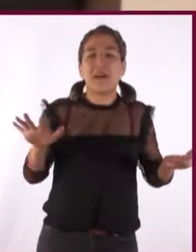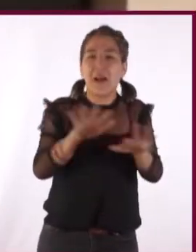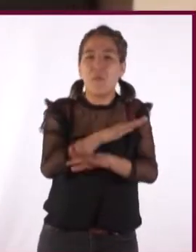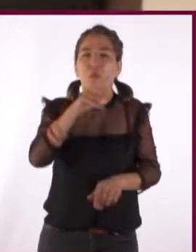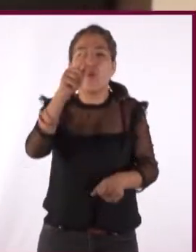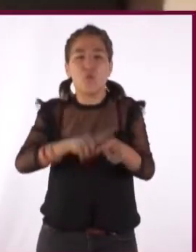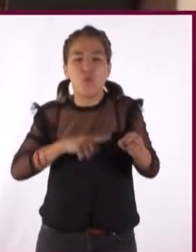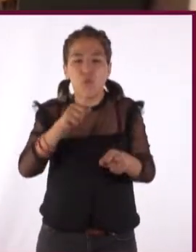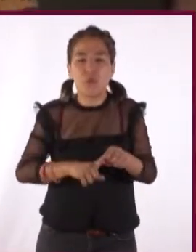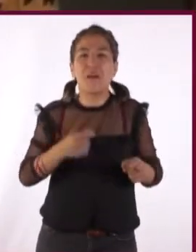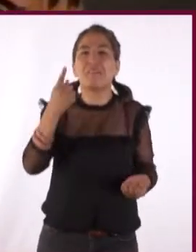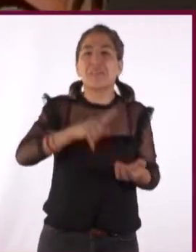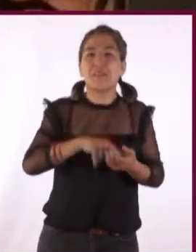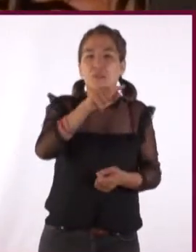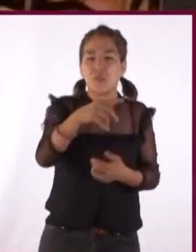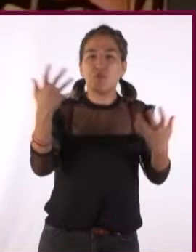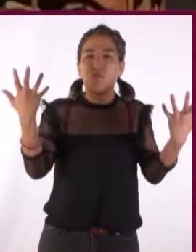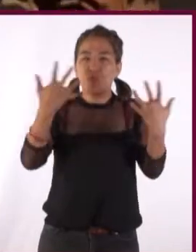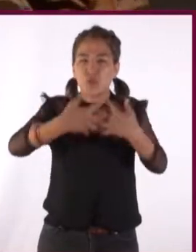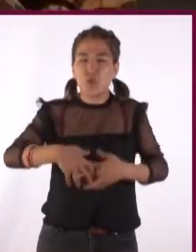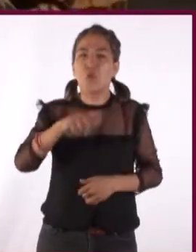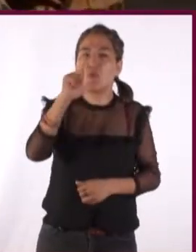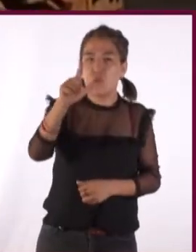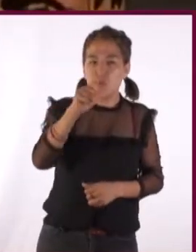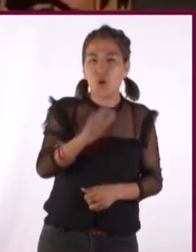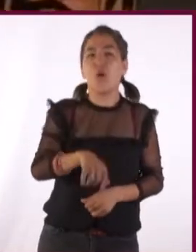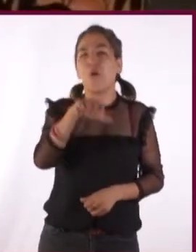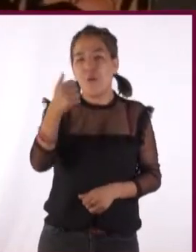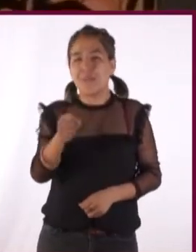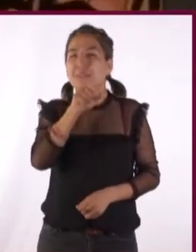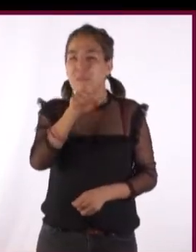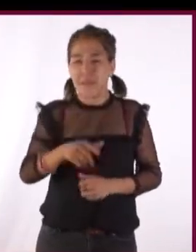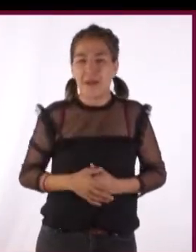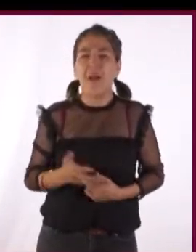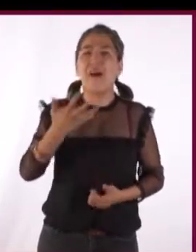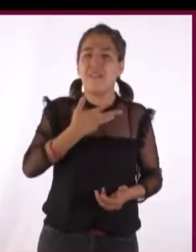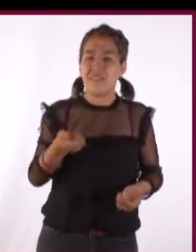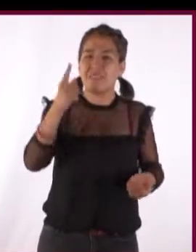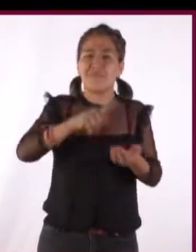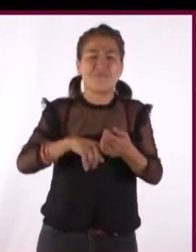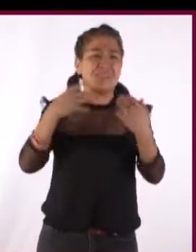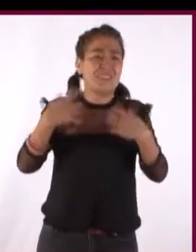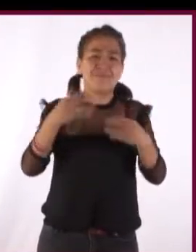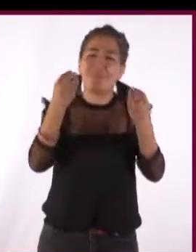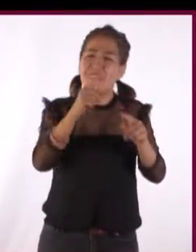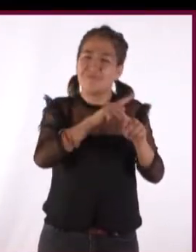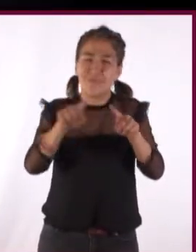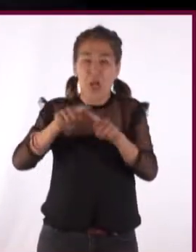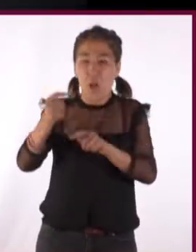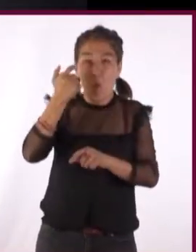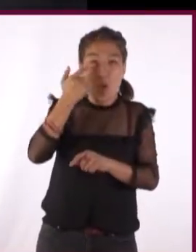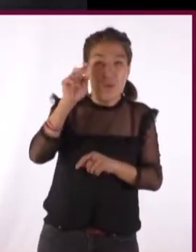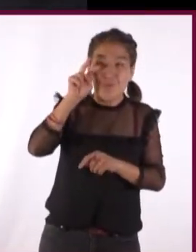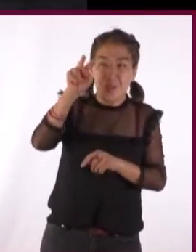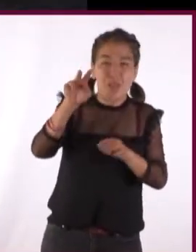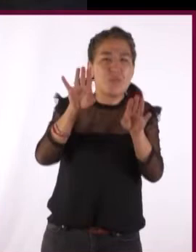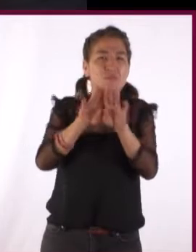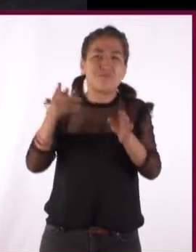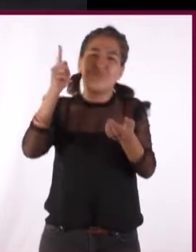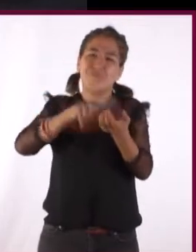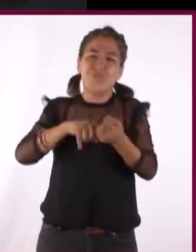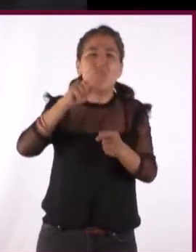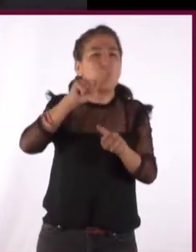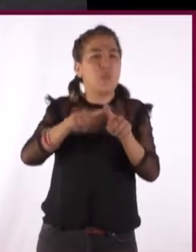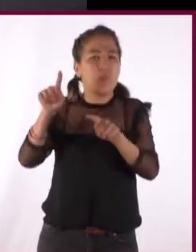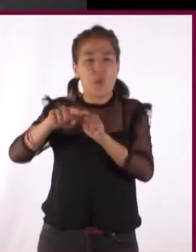de colores, el impacto de la fuente de luz, entre otros factores. Existe un amplio abanico de efectos visuales que